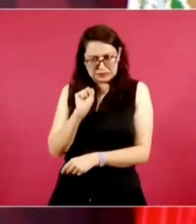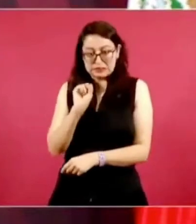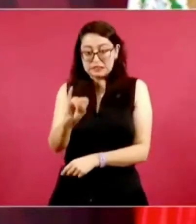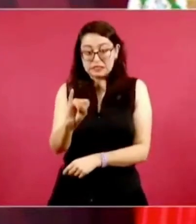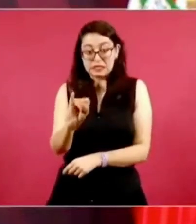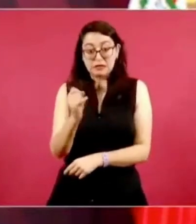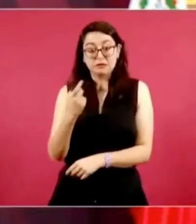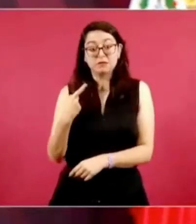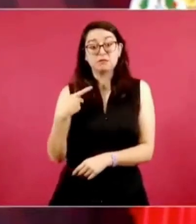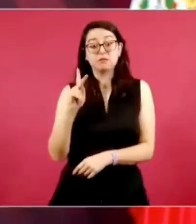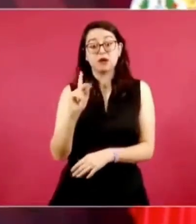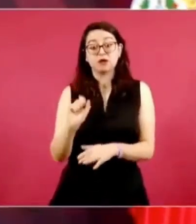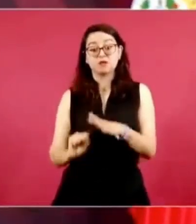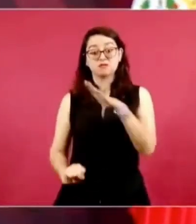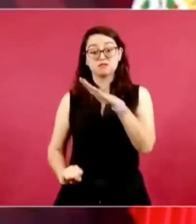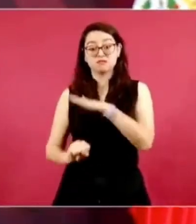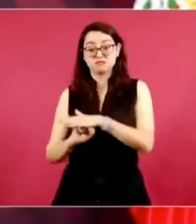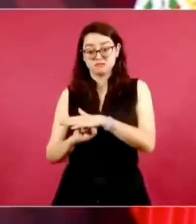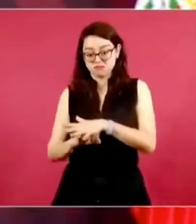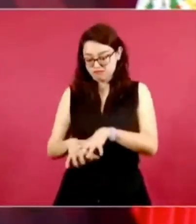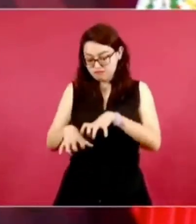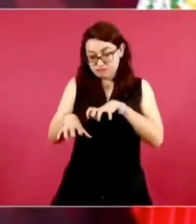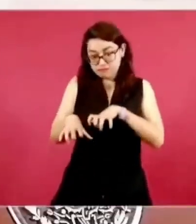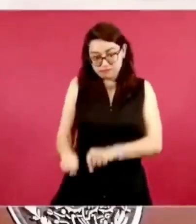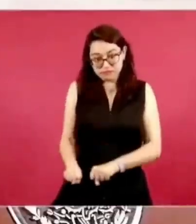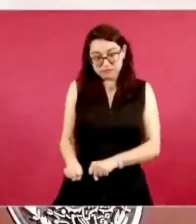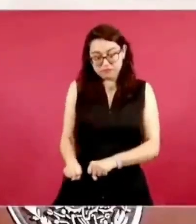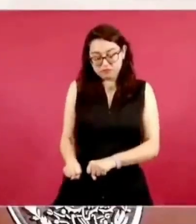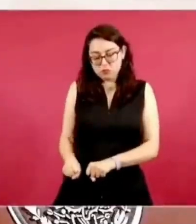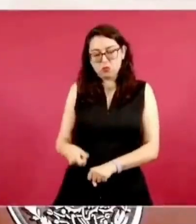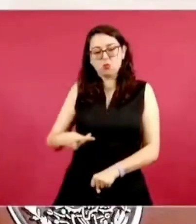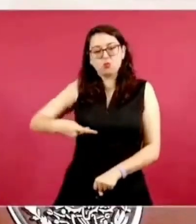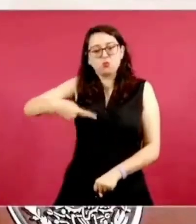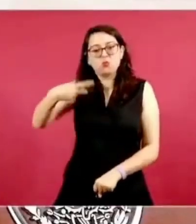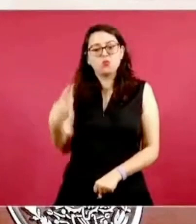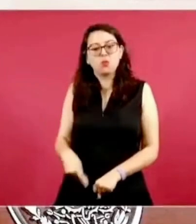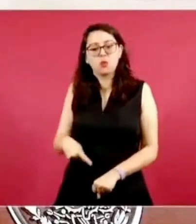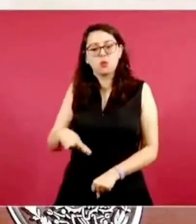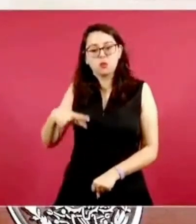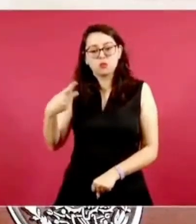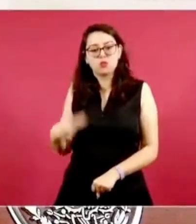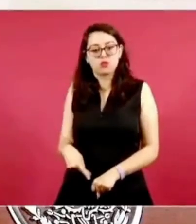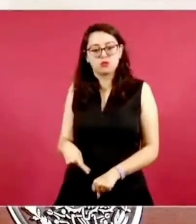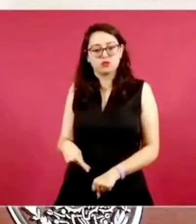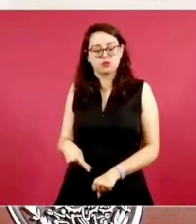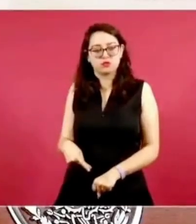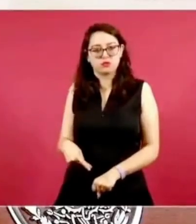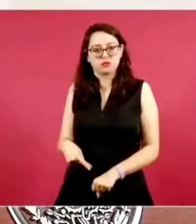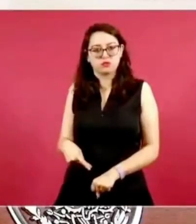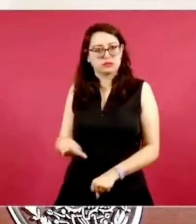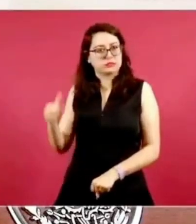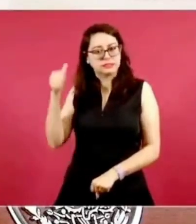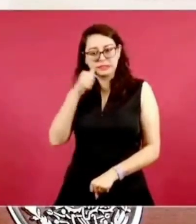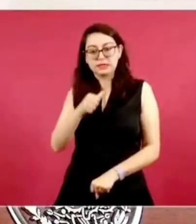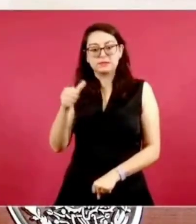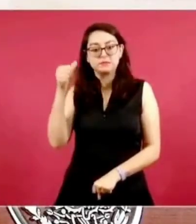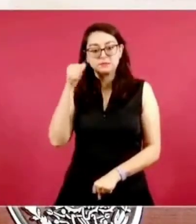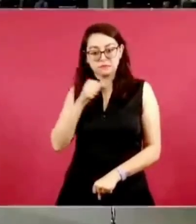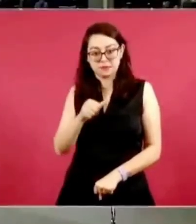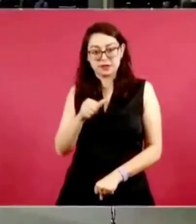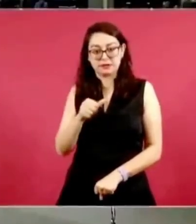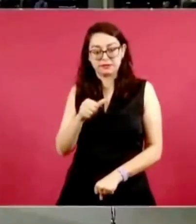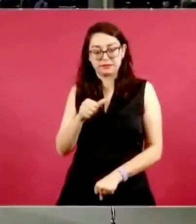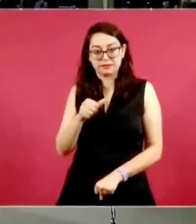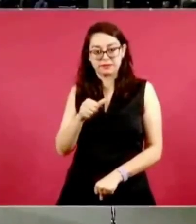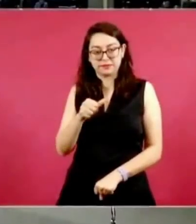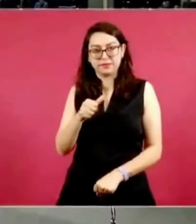el de nuestras repúblicas. O sea, no nos neguemos a lo universal. Alfonso Reyes decía